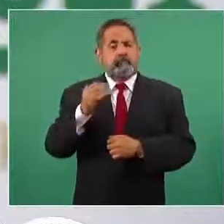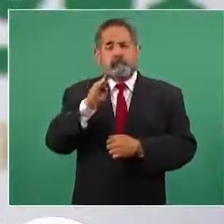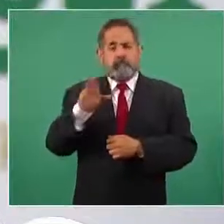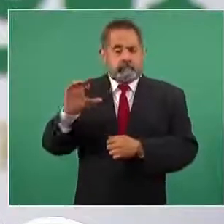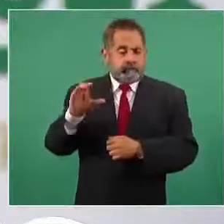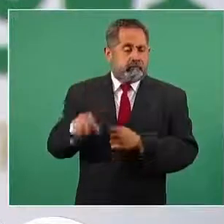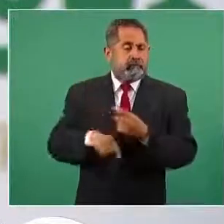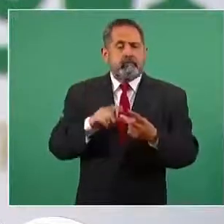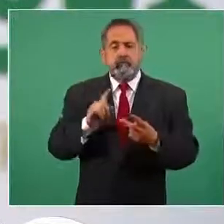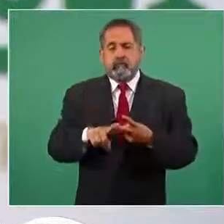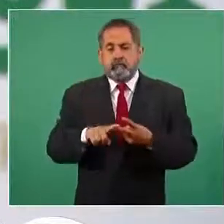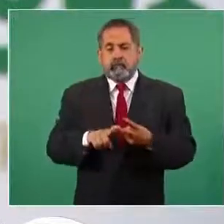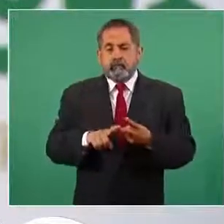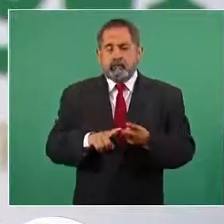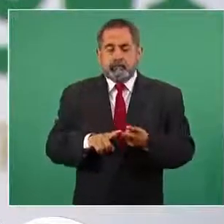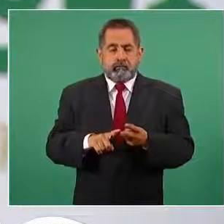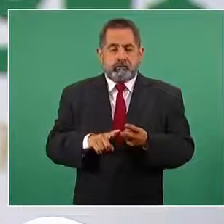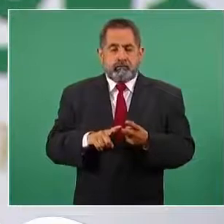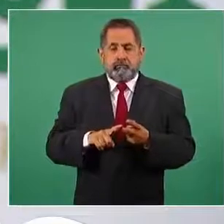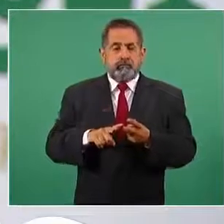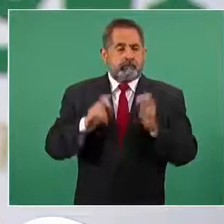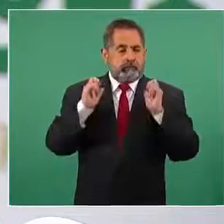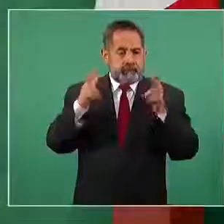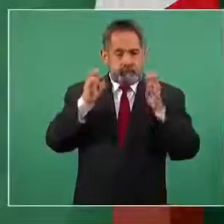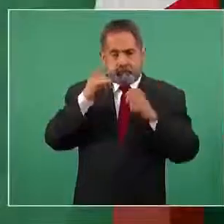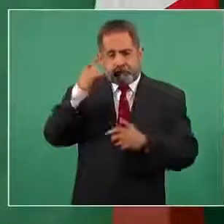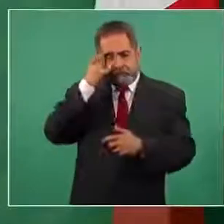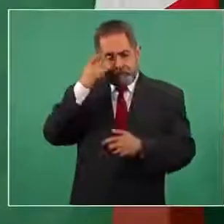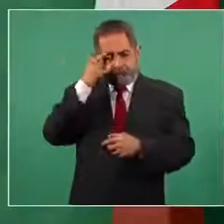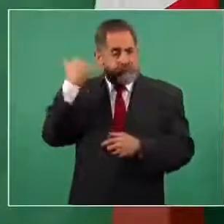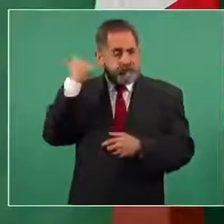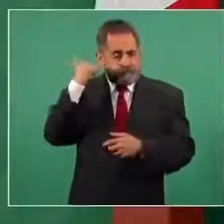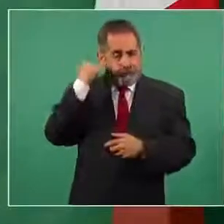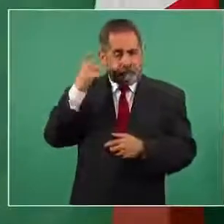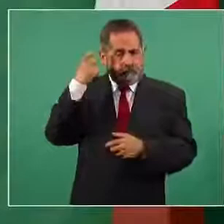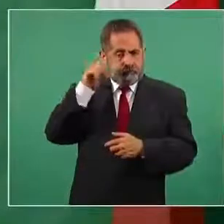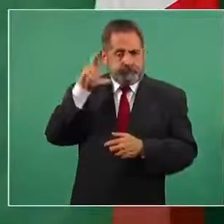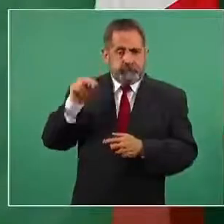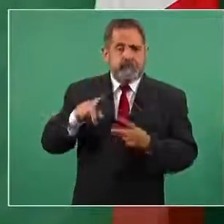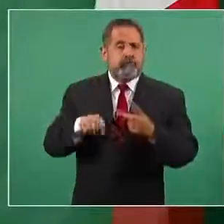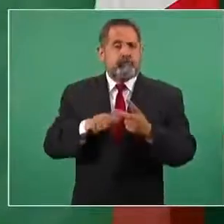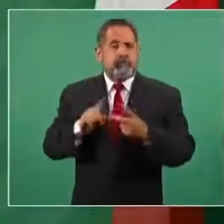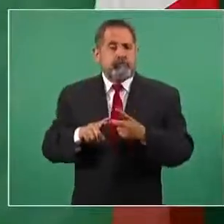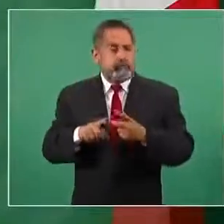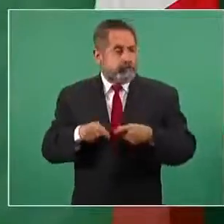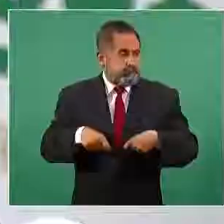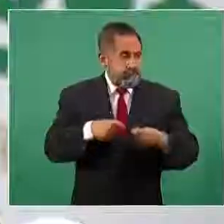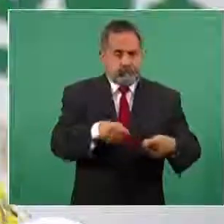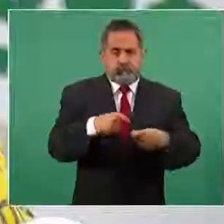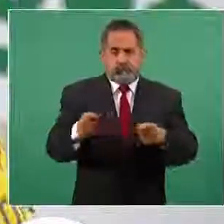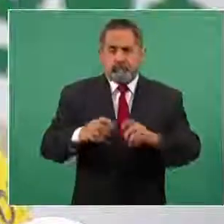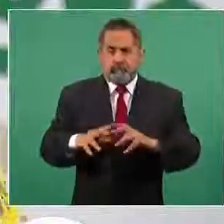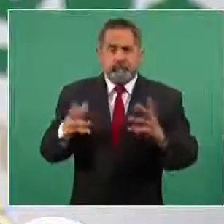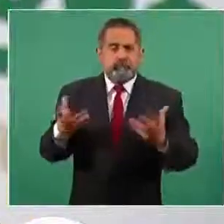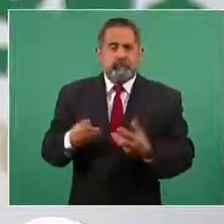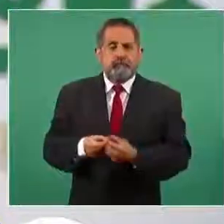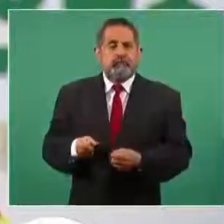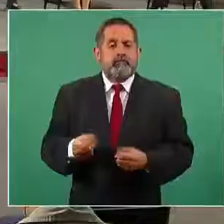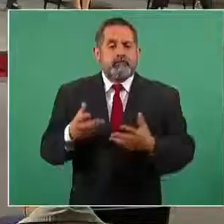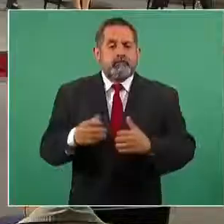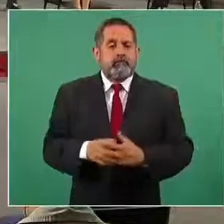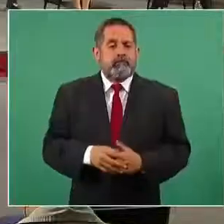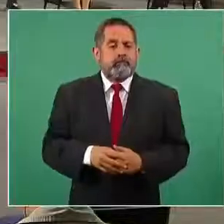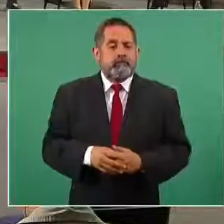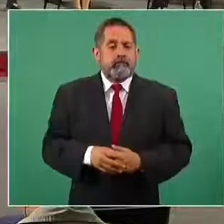California. La número 2, Chiapas, Campeche, Yucatán y Quintana Roo. Se emplearon en esta, la